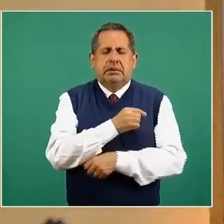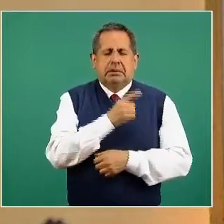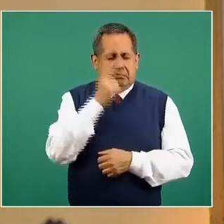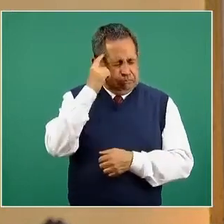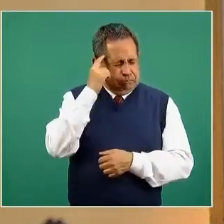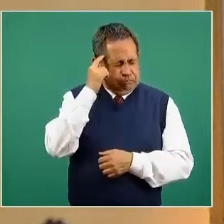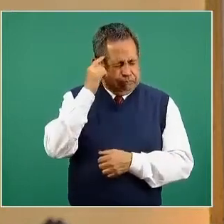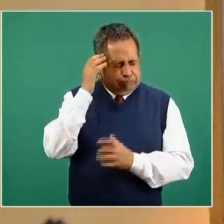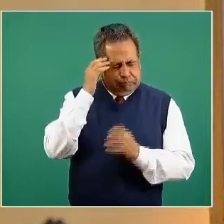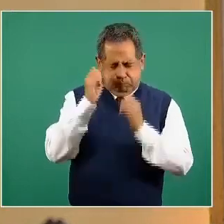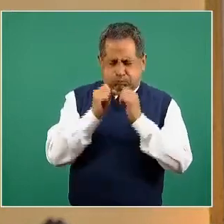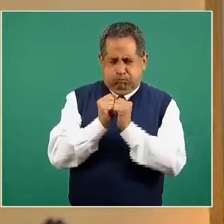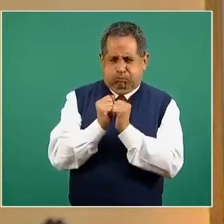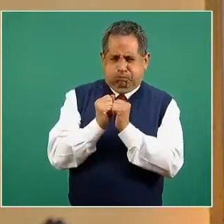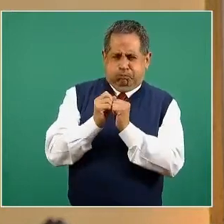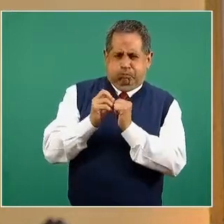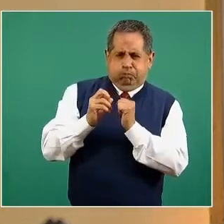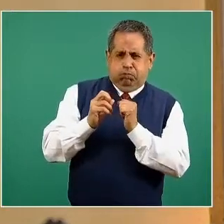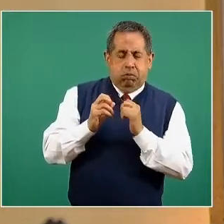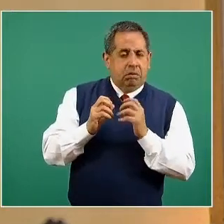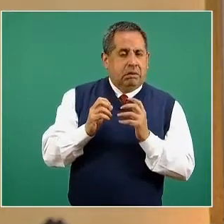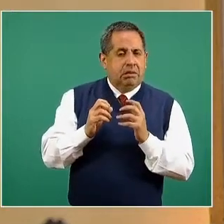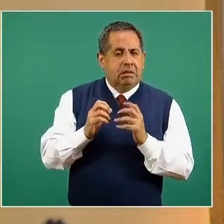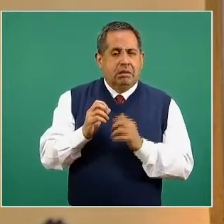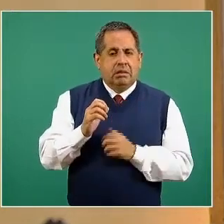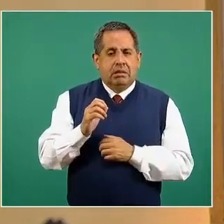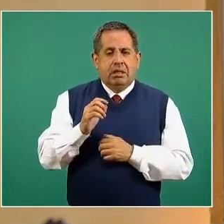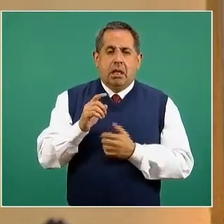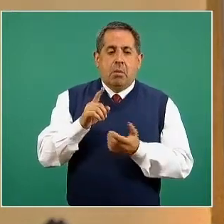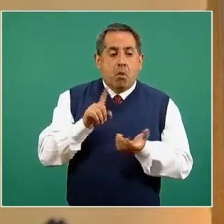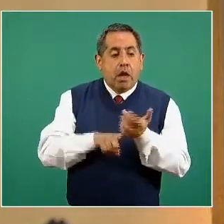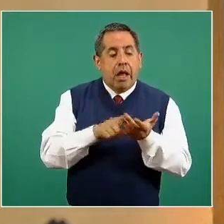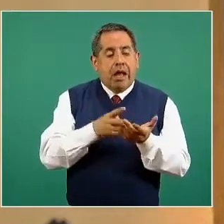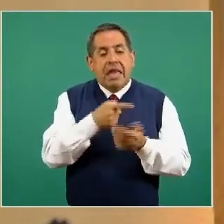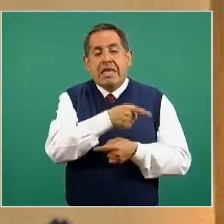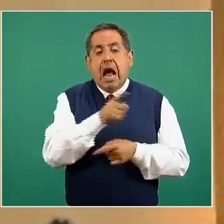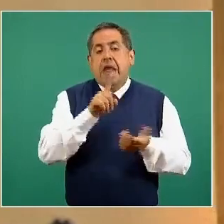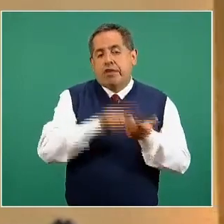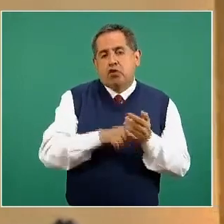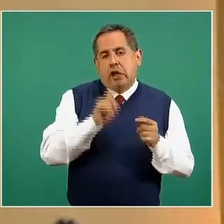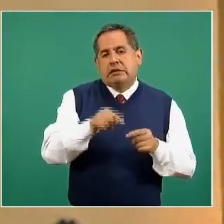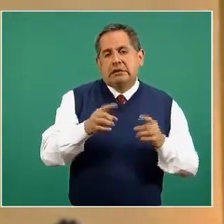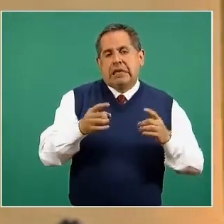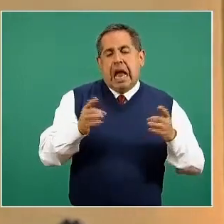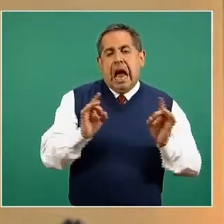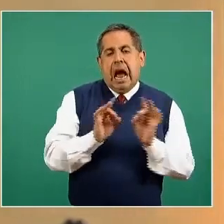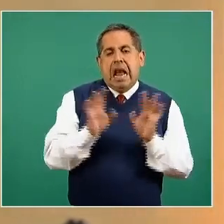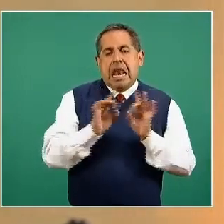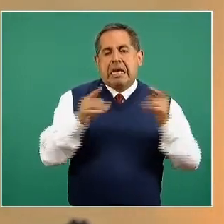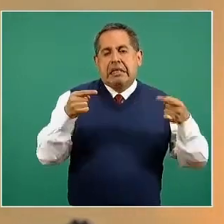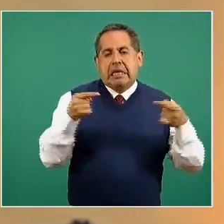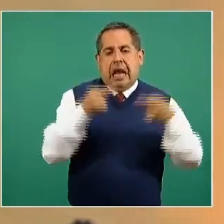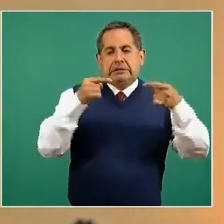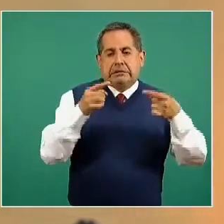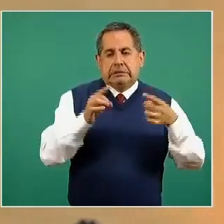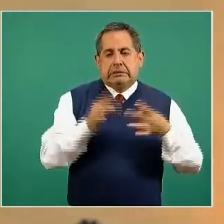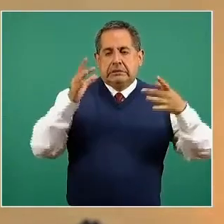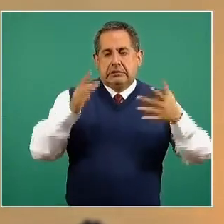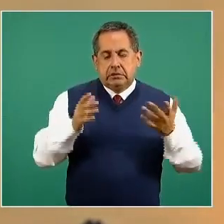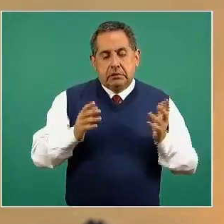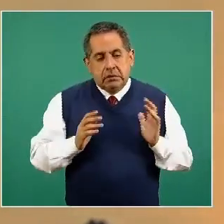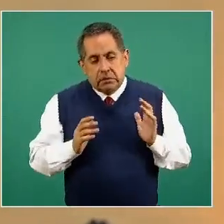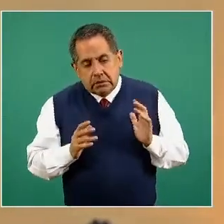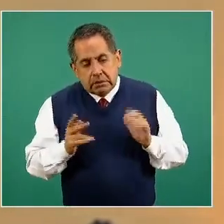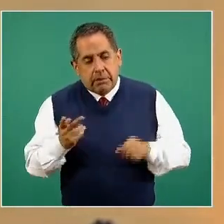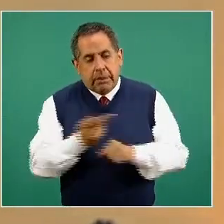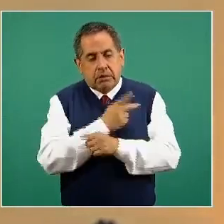encefalitis y que esto pudo estar asociado con un fenómeno alérgico. El diagnóstico final de esta condición no ha sido